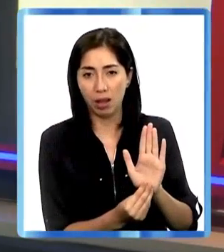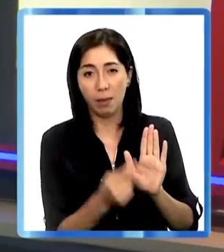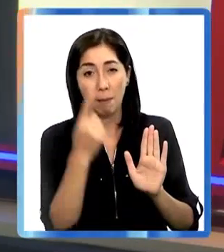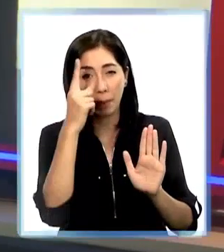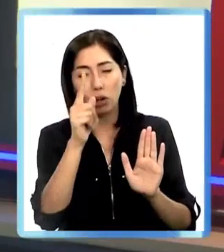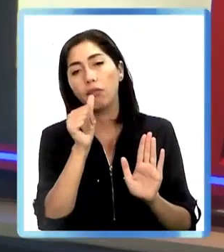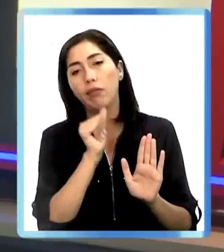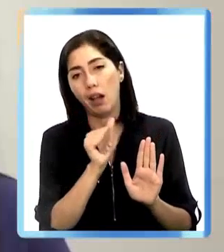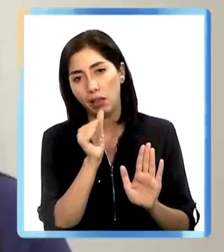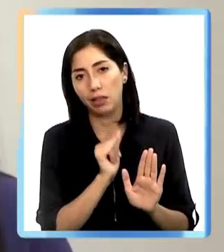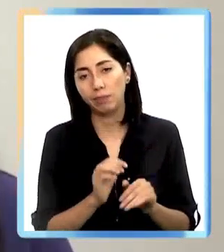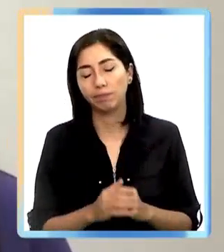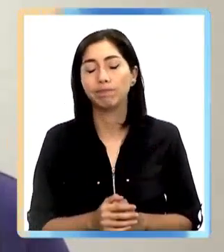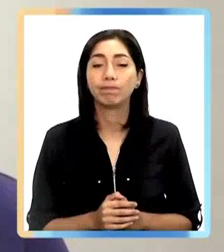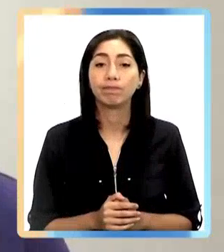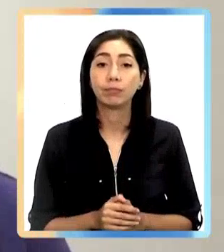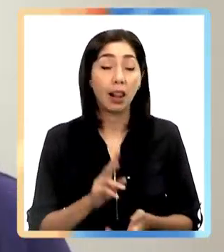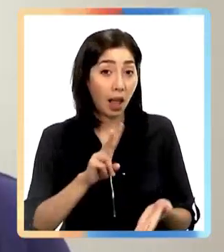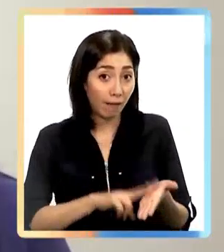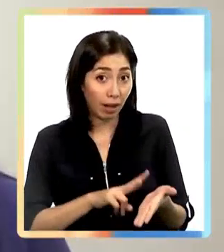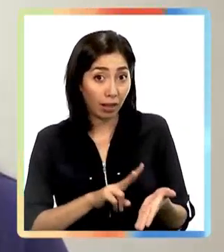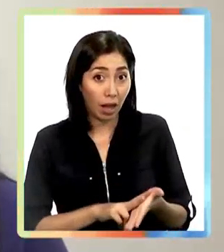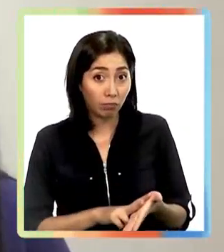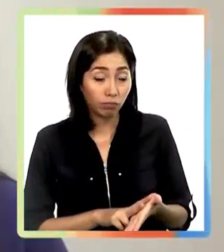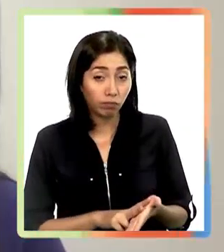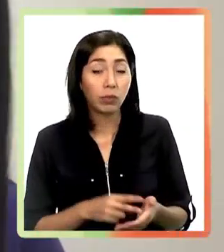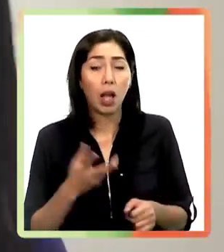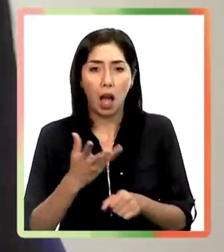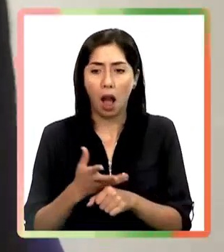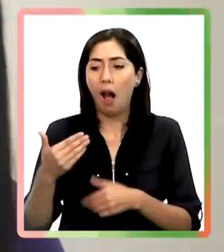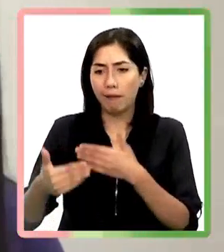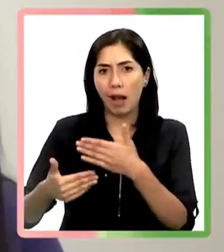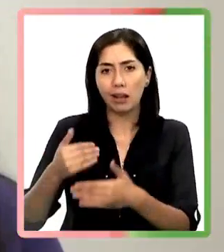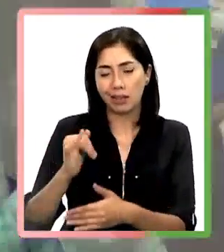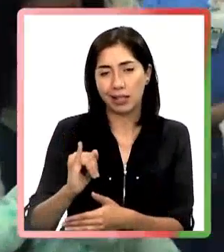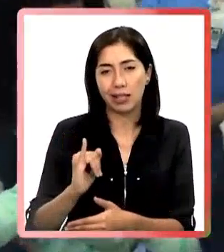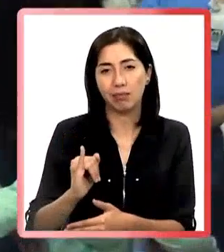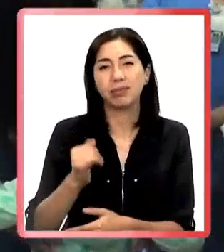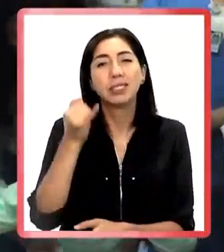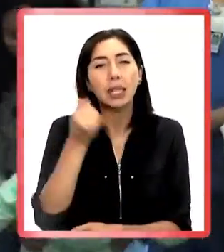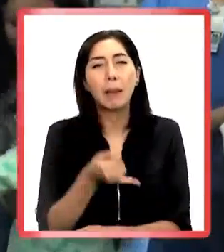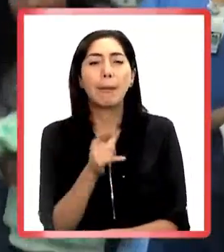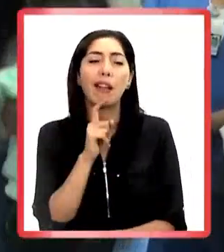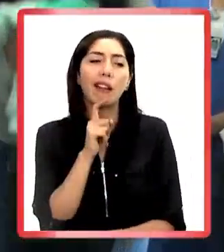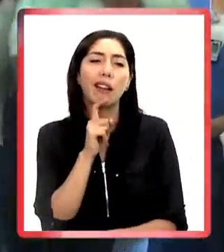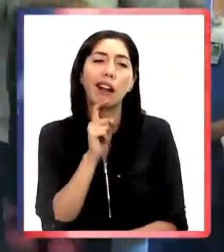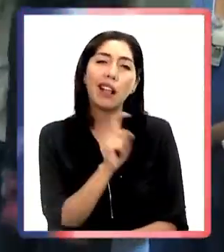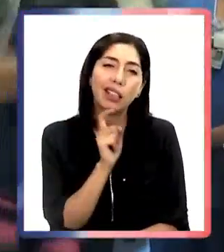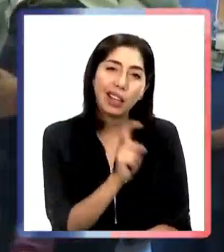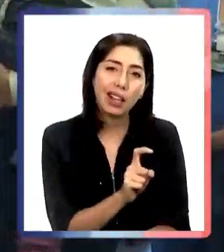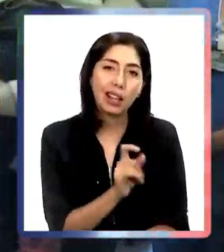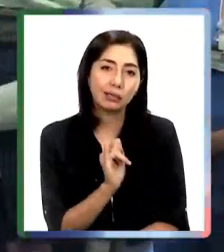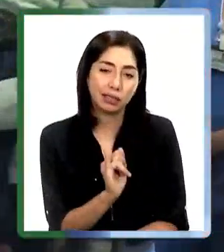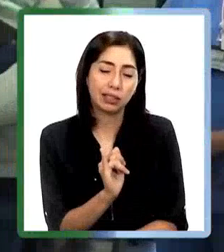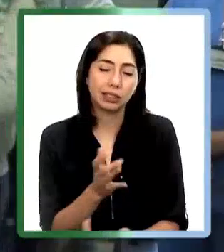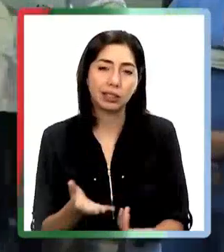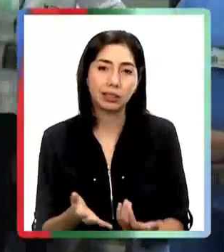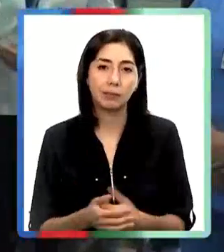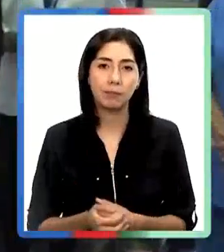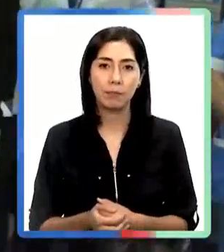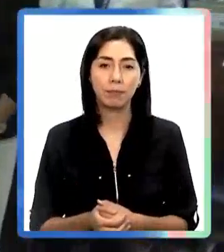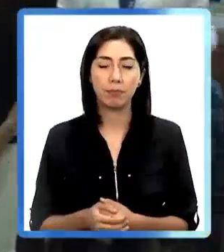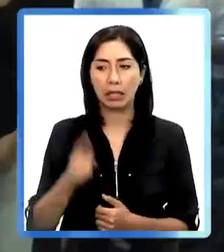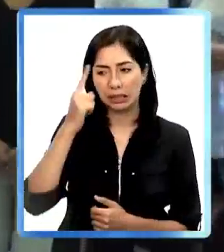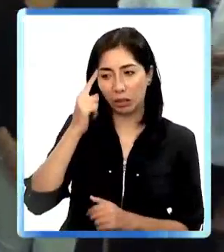nos quedamos muy cortos. La verdad, Pablo, esto es un gran avance. Uno siempre critica al respecto de, obviamente, desde la perspectiva